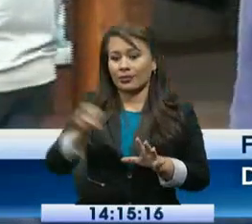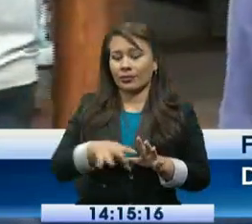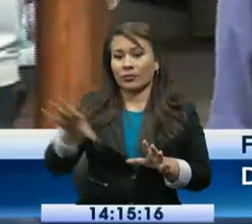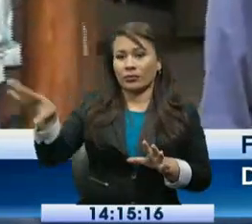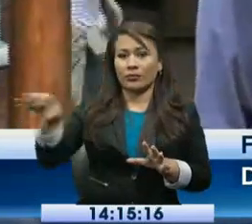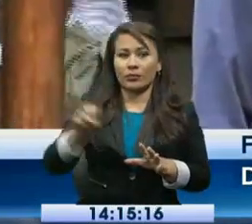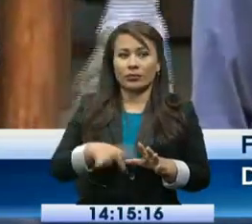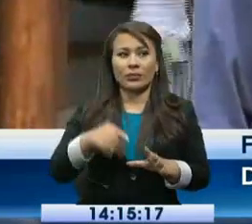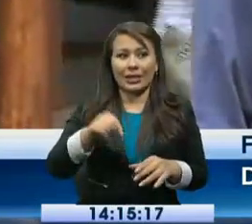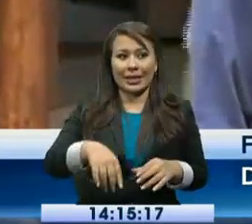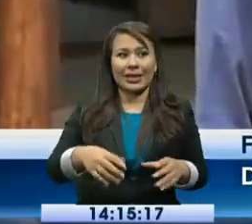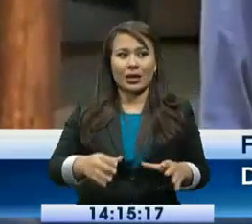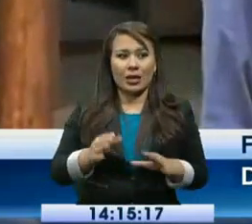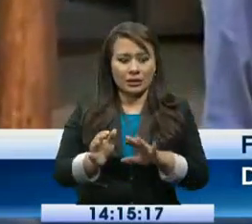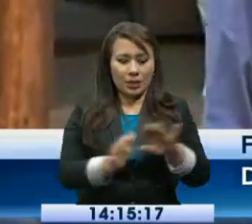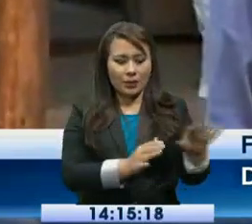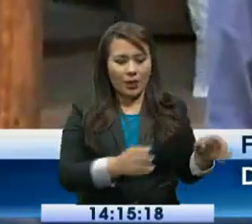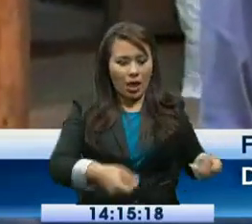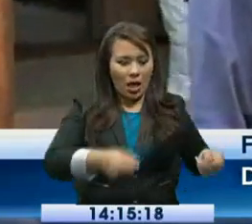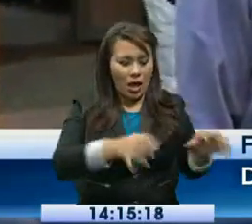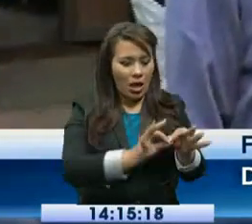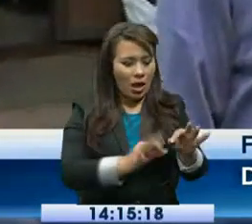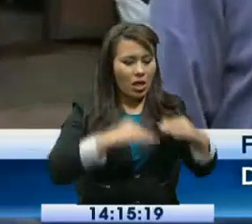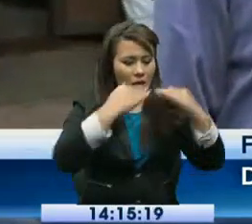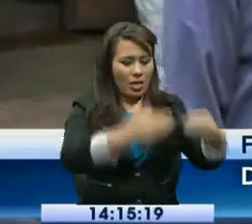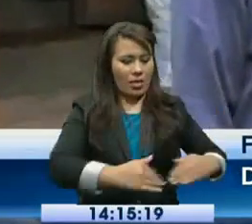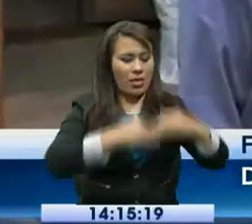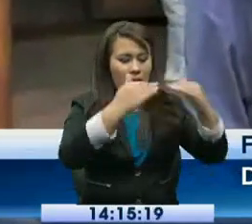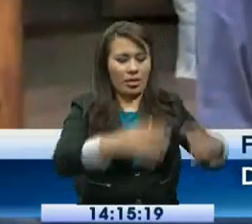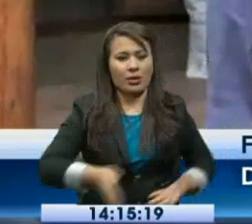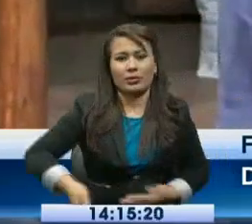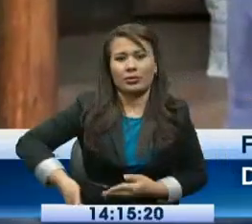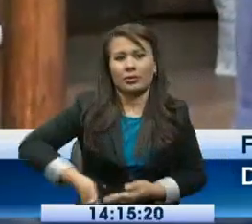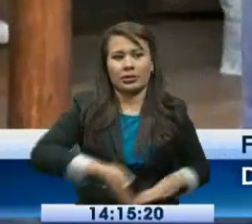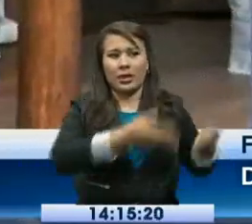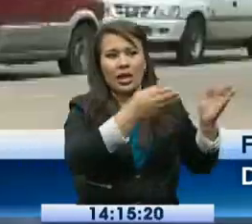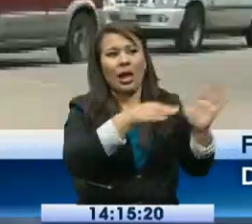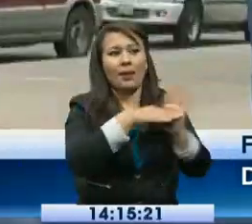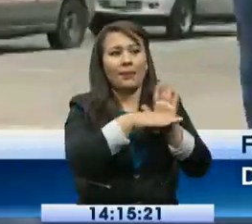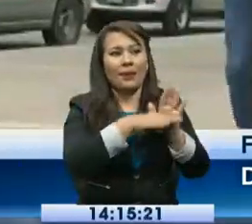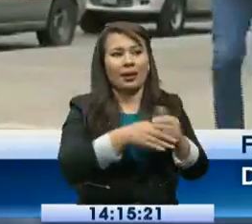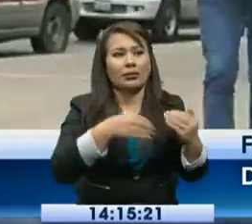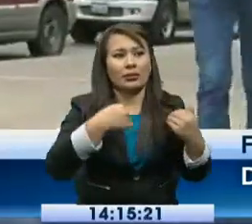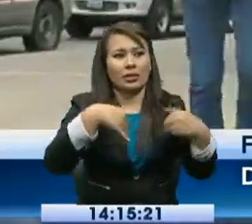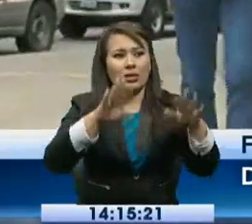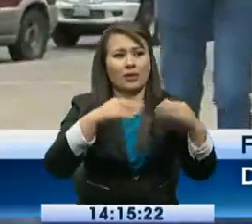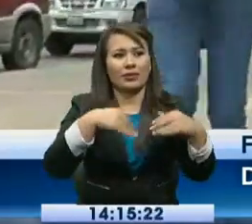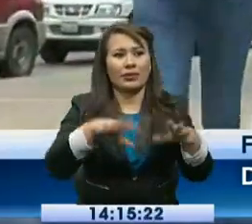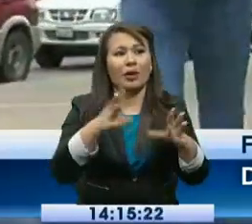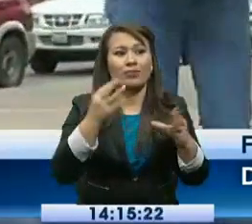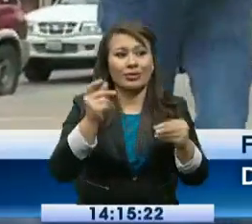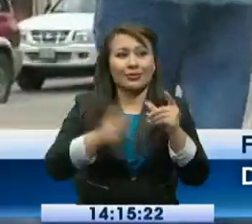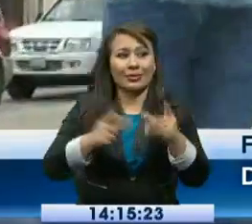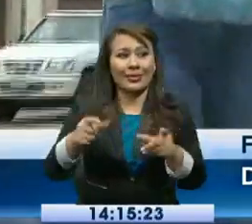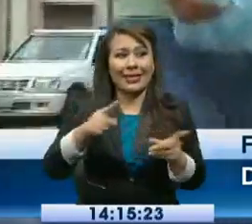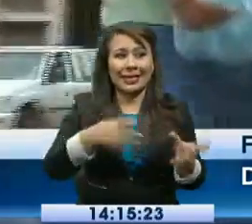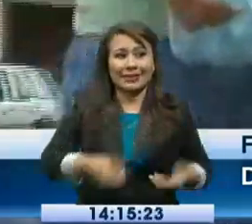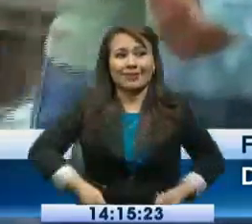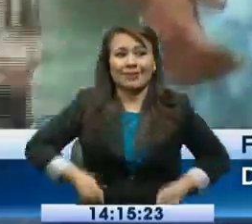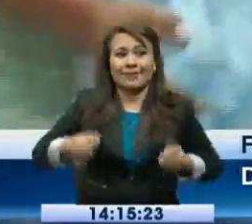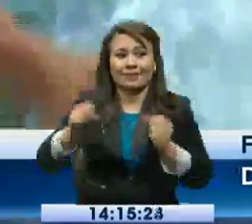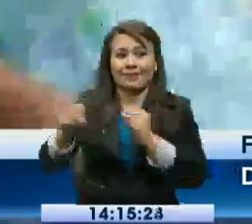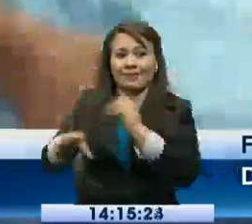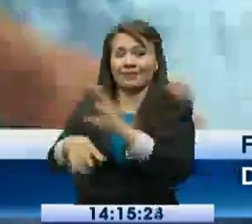ciudad, de aquí se clasifica y se manda al banco de alimentos en Turi, en donde estamos organizando los kits completos, en donde